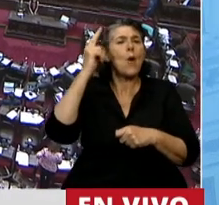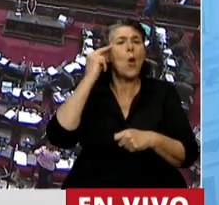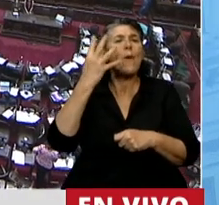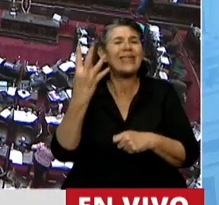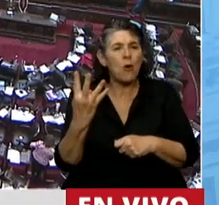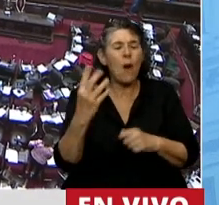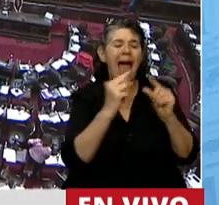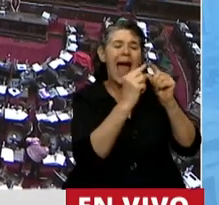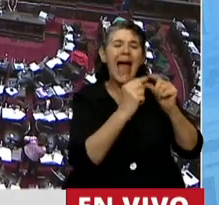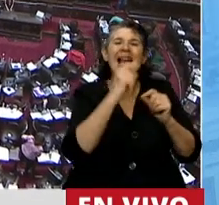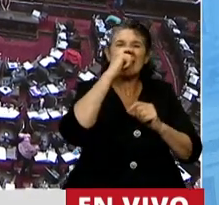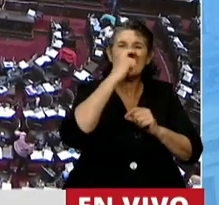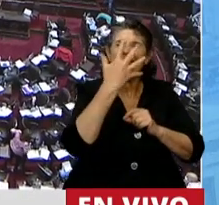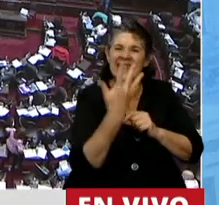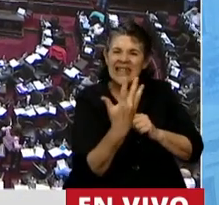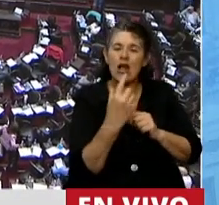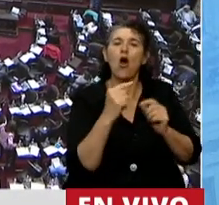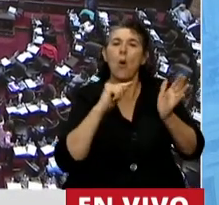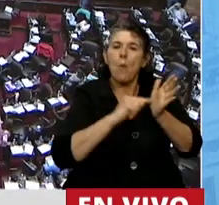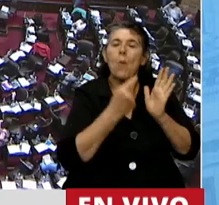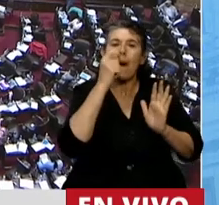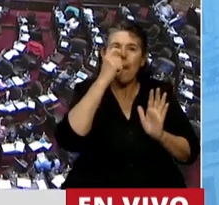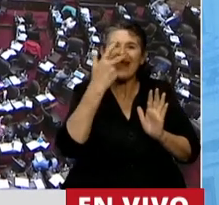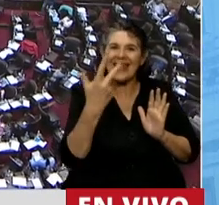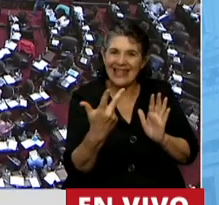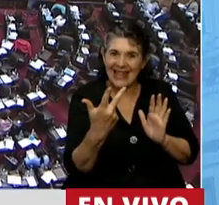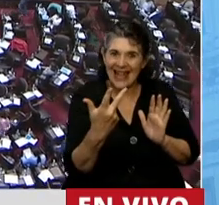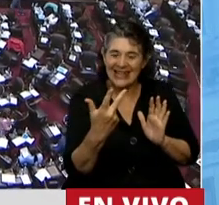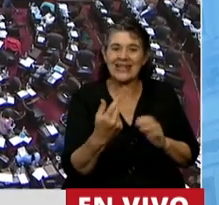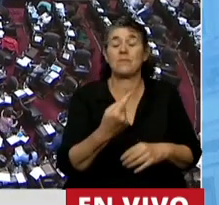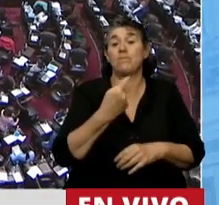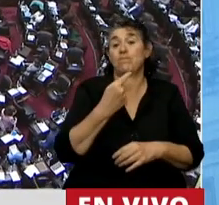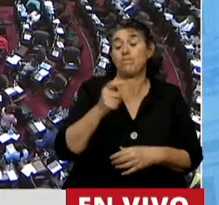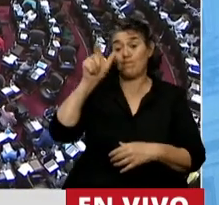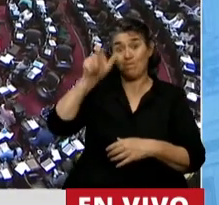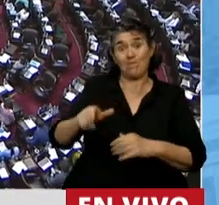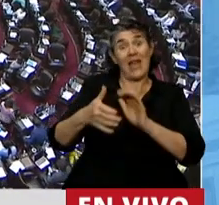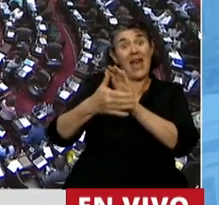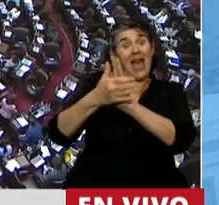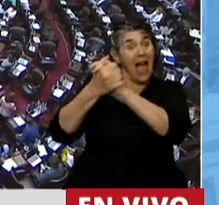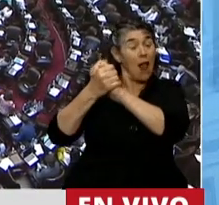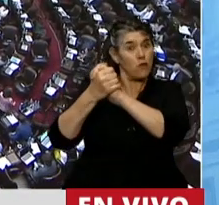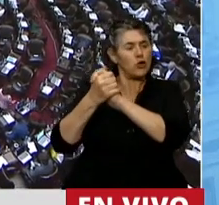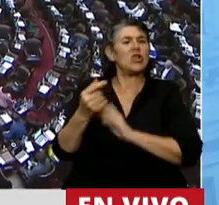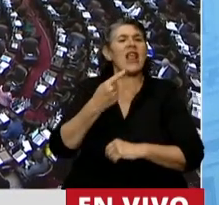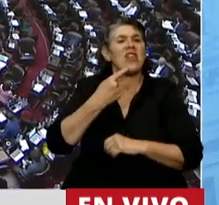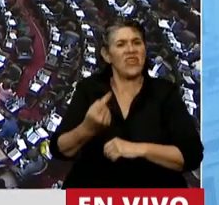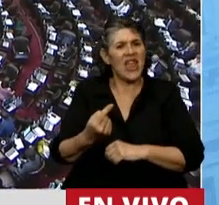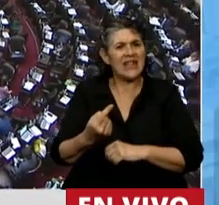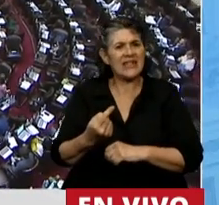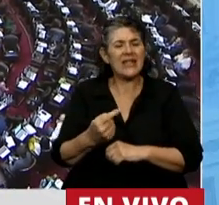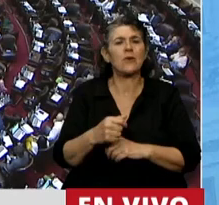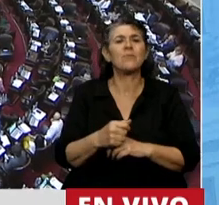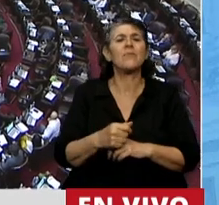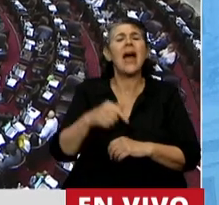el artículo 75, inciso 23, el convencional constituyente Raúl Alfonsín dijo: la cláusula